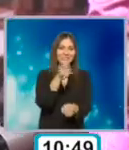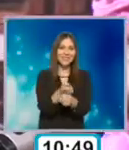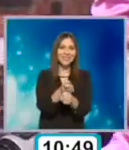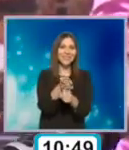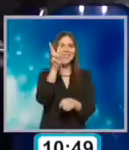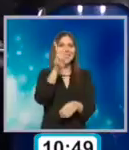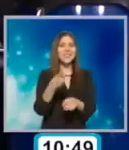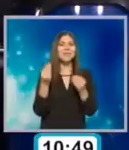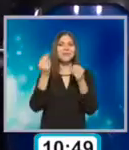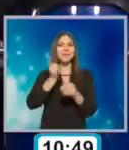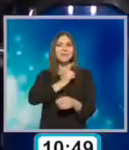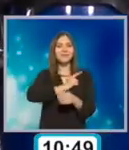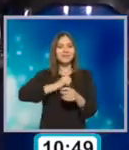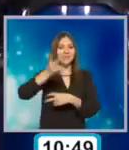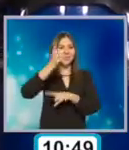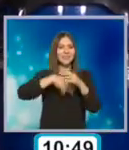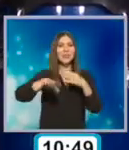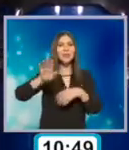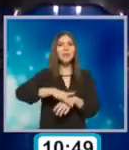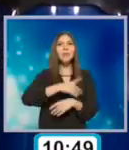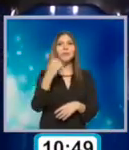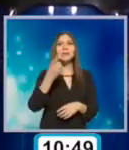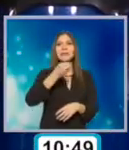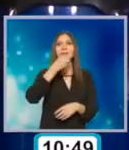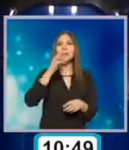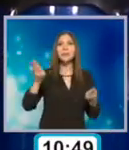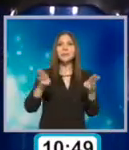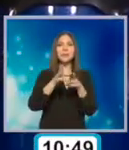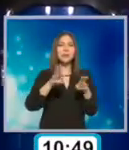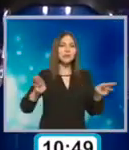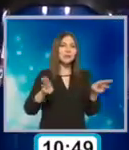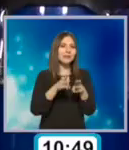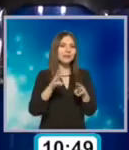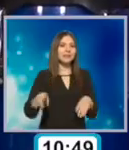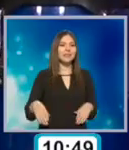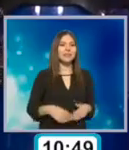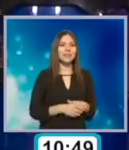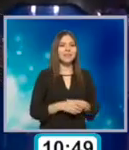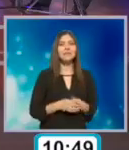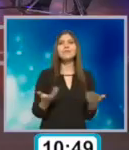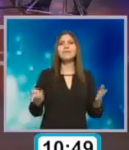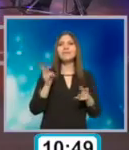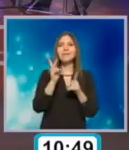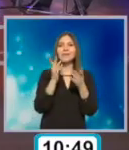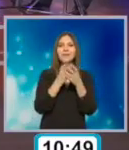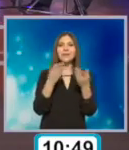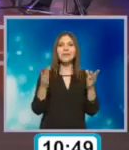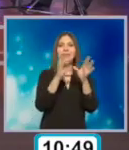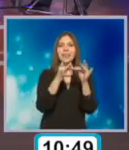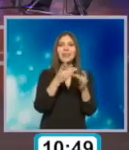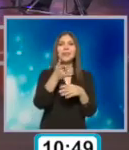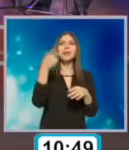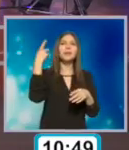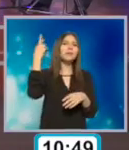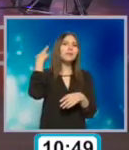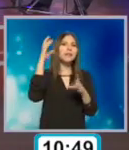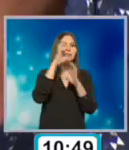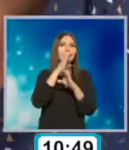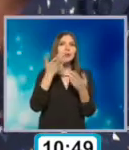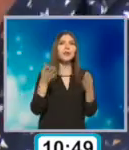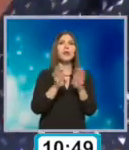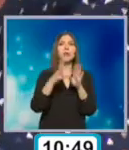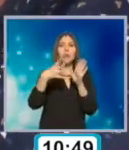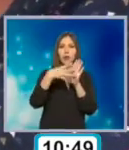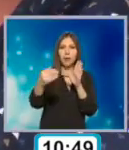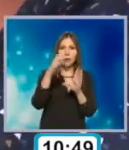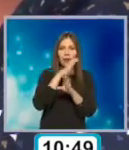gusto y un placer de verdad tenerlos porque son un fenómeno con su éxito. Platíquenos de este éxito, ¿es un cover? ¿Cómo se dio